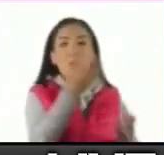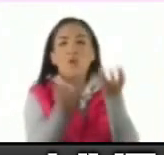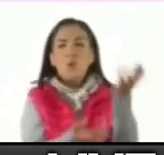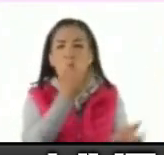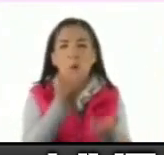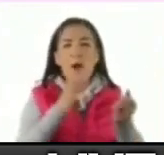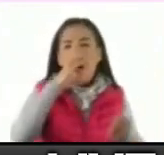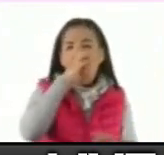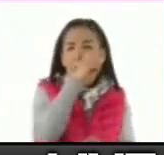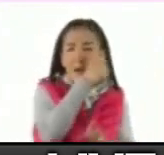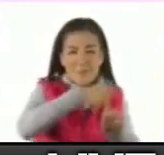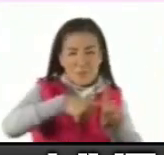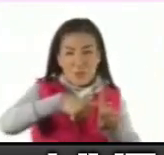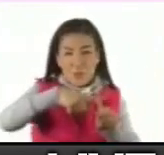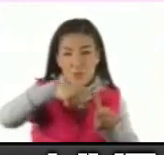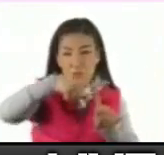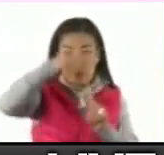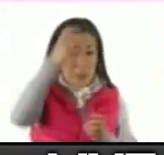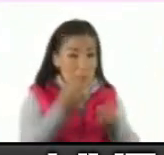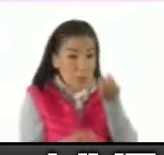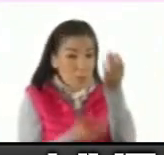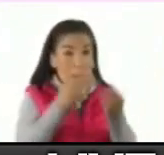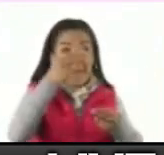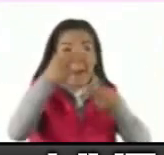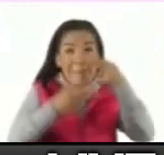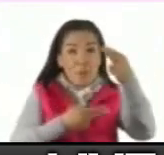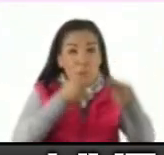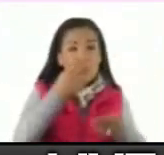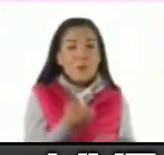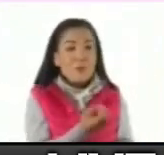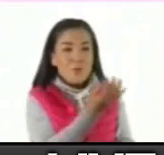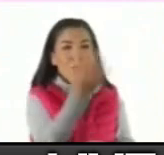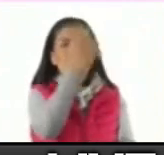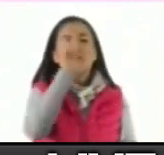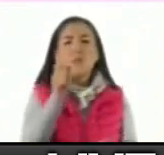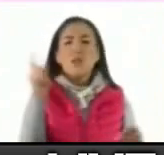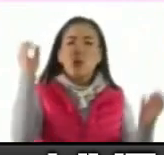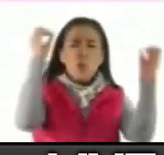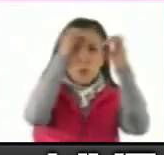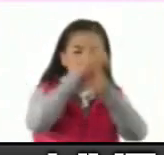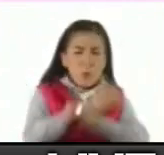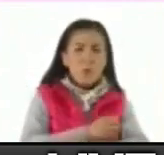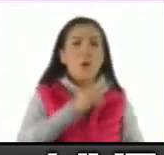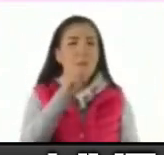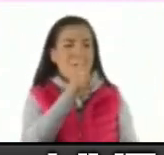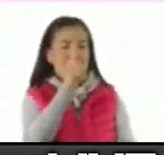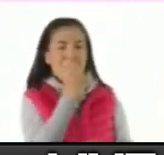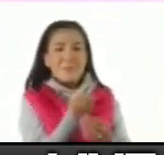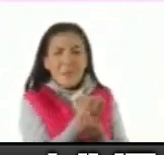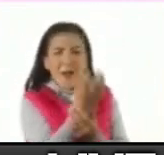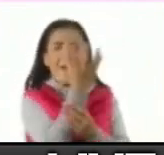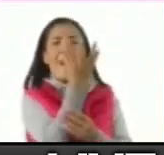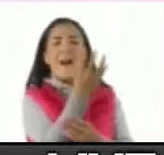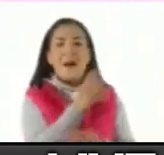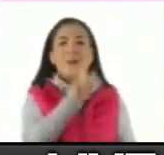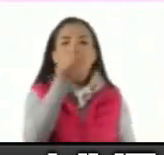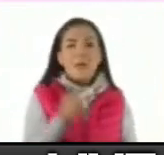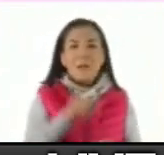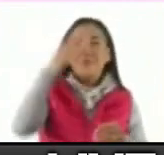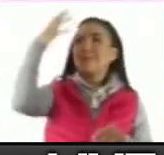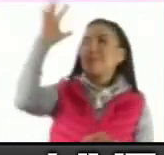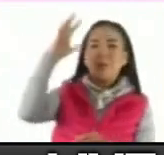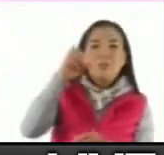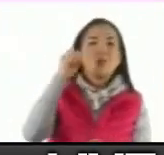evaporar todo el agua. Obtuvo un residuo rojo que brillaba en la oscuridad y ardía al sol. Con ello descubrió